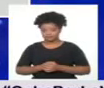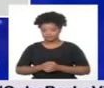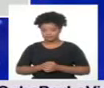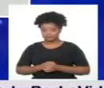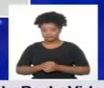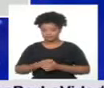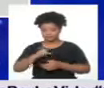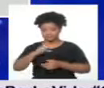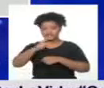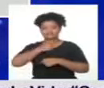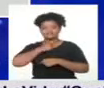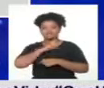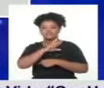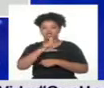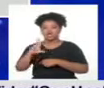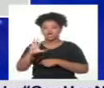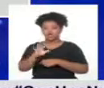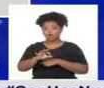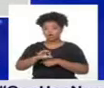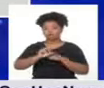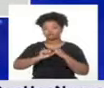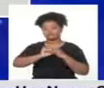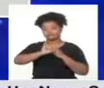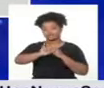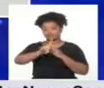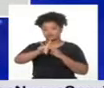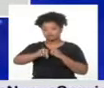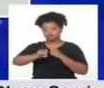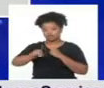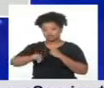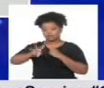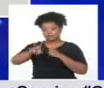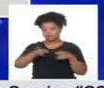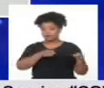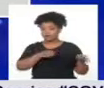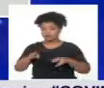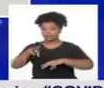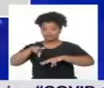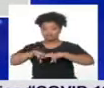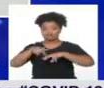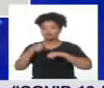con 620,3, Habana Vieja con